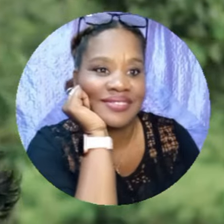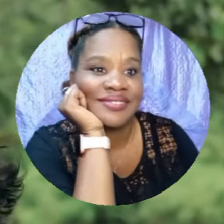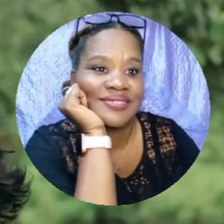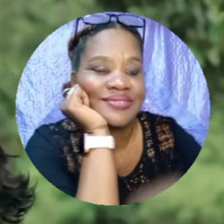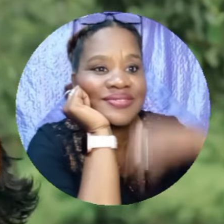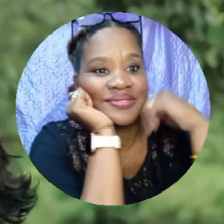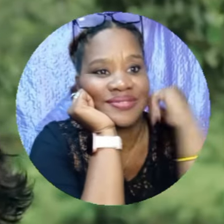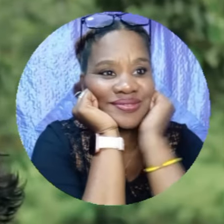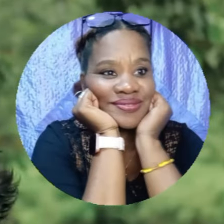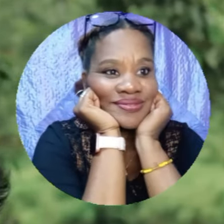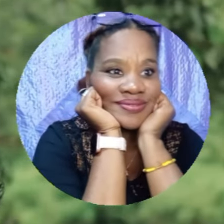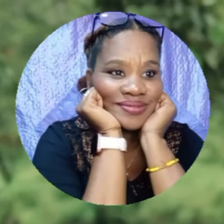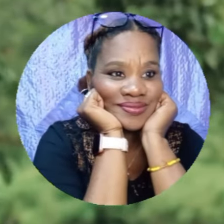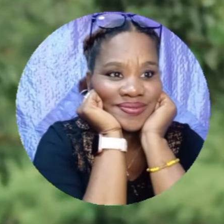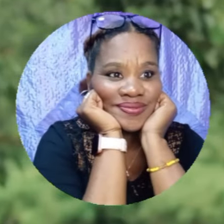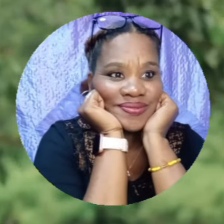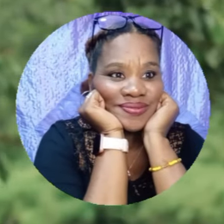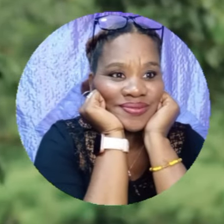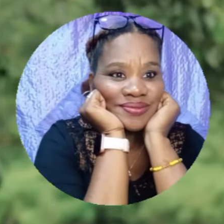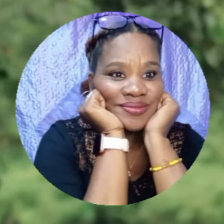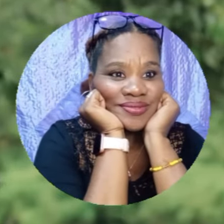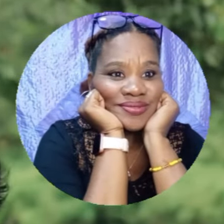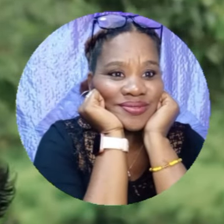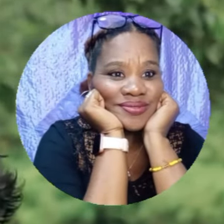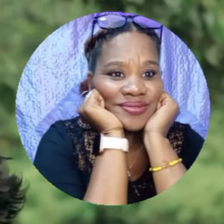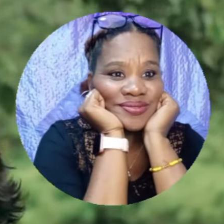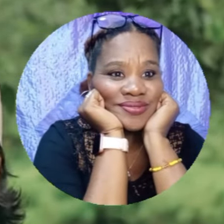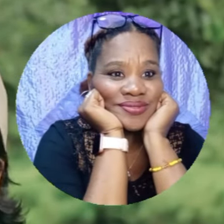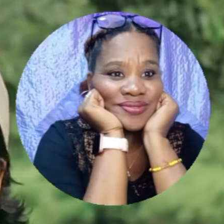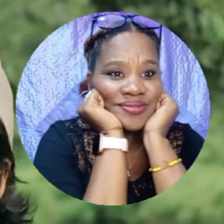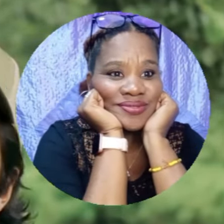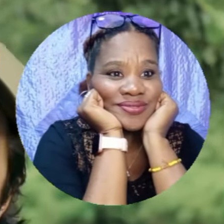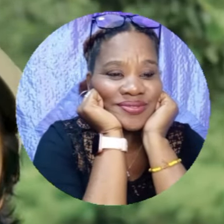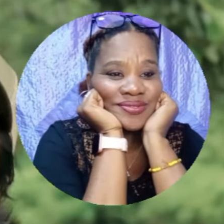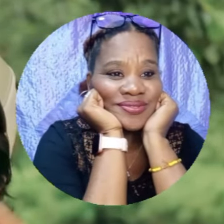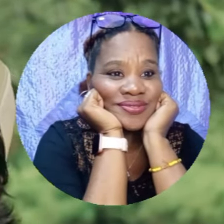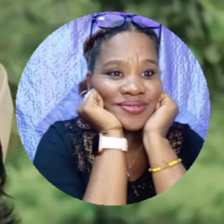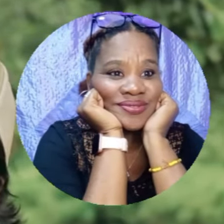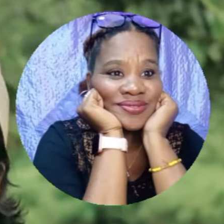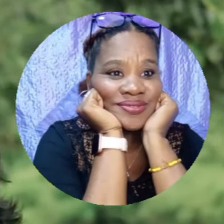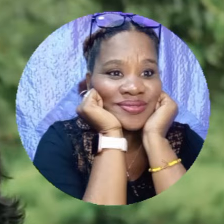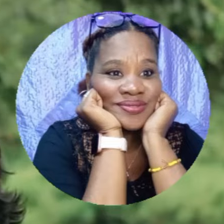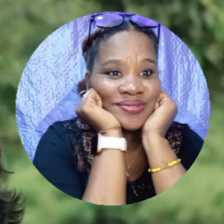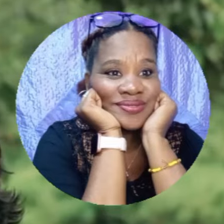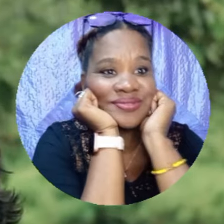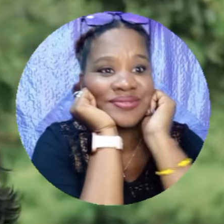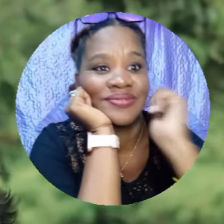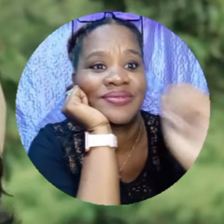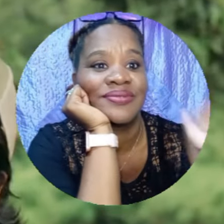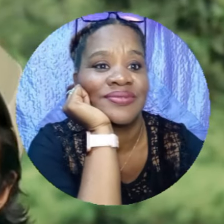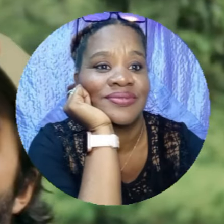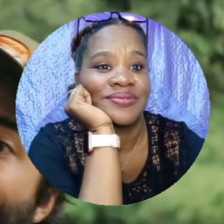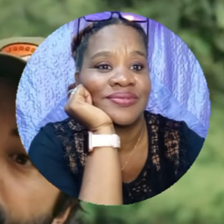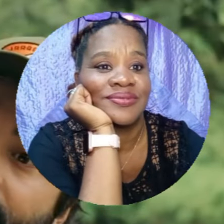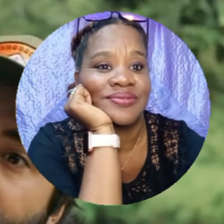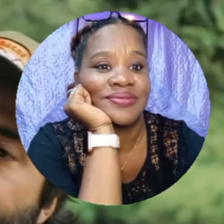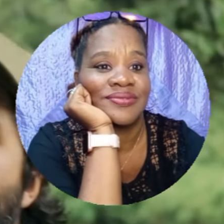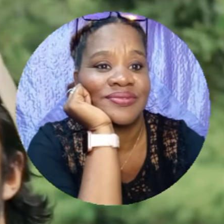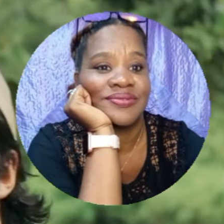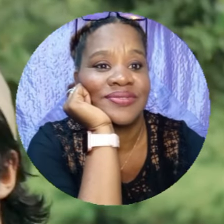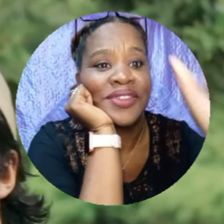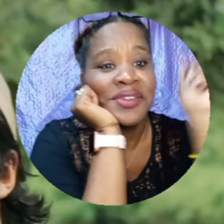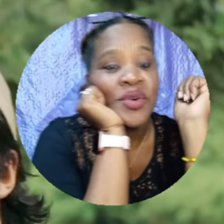proyectos de creación de pequeñas plantas de aguas negras a orilla de los ríos para las comunidades pequeñas, así contaminan menos